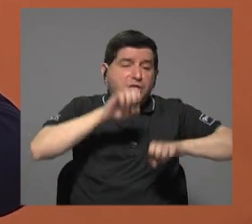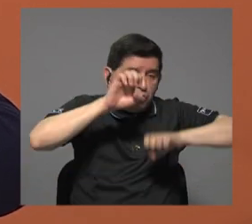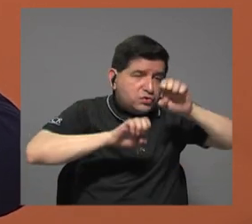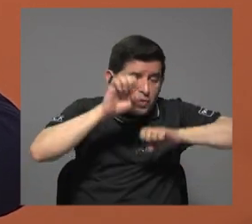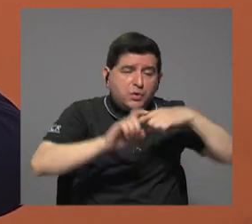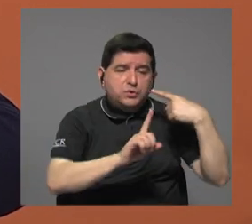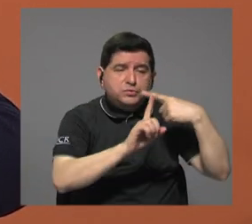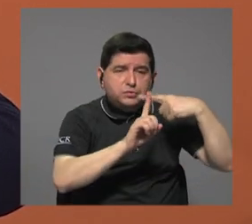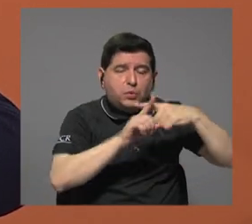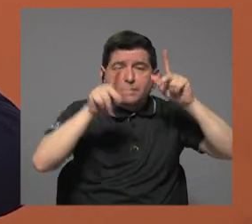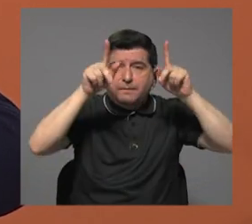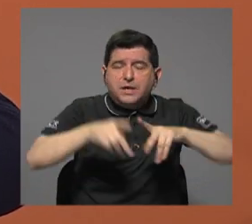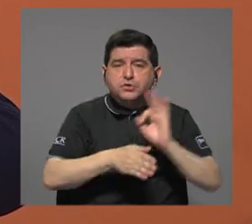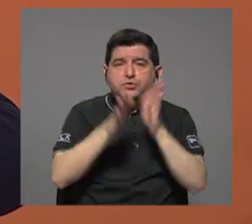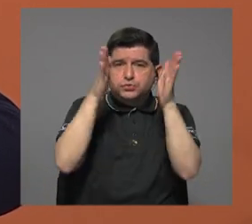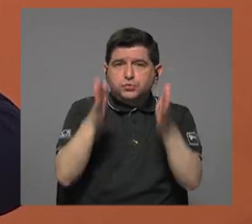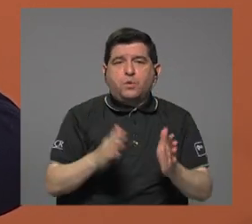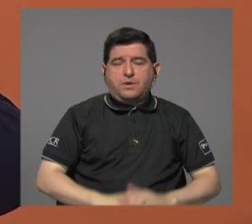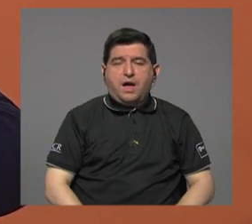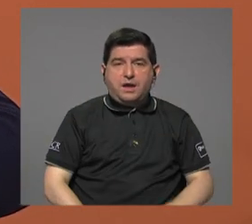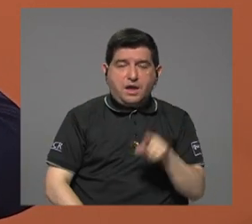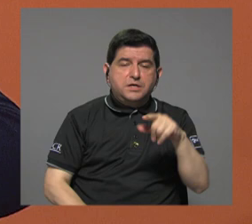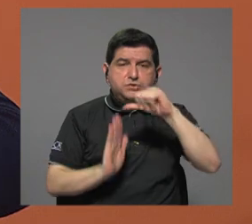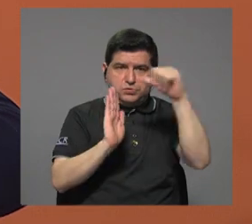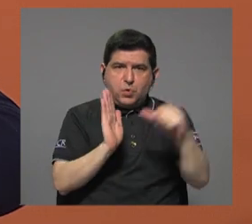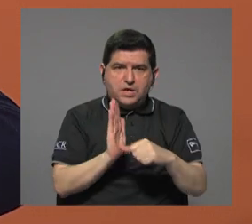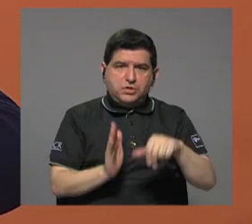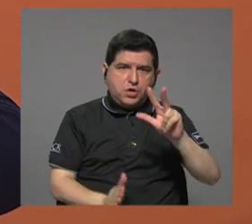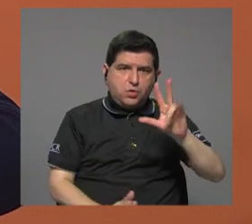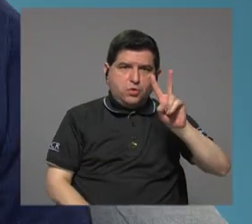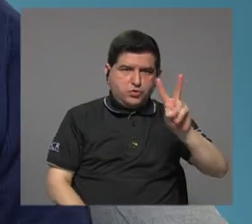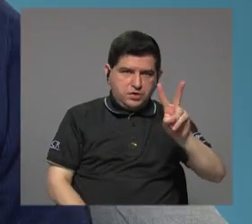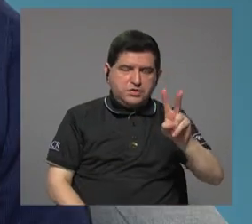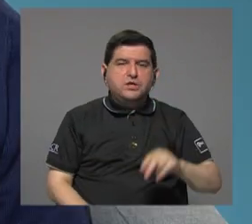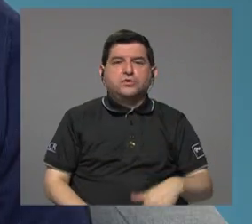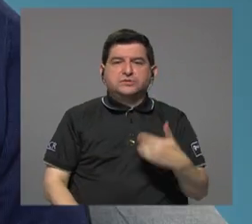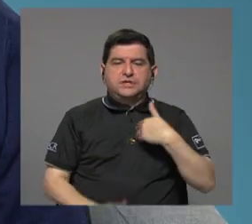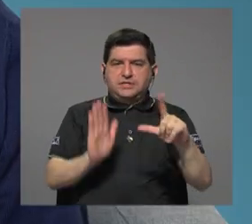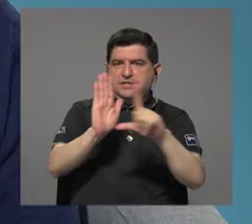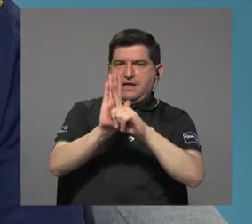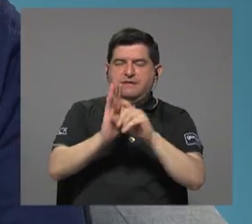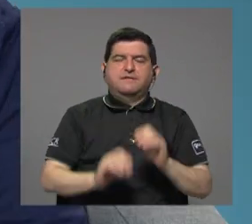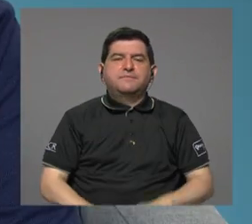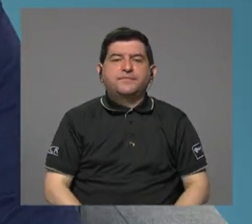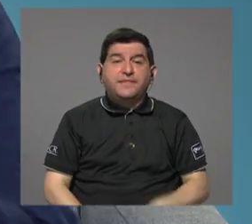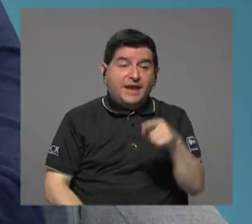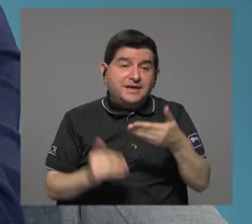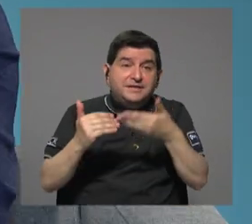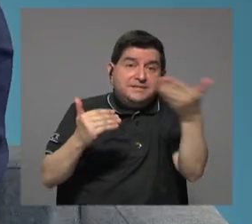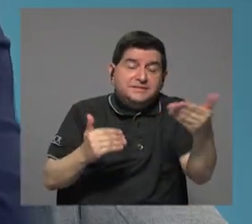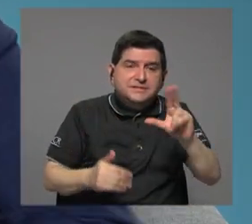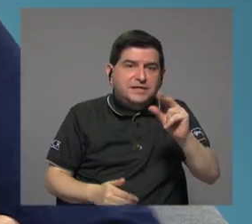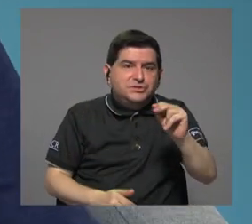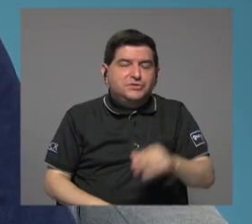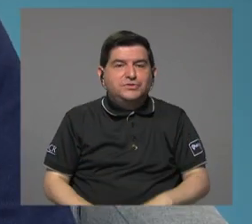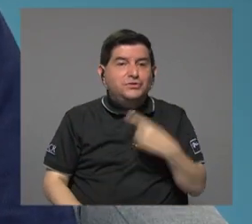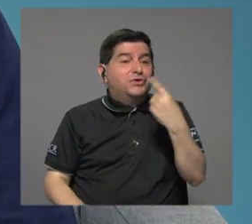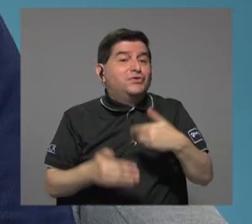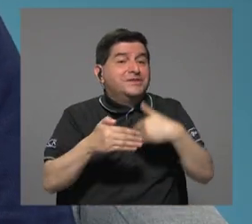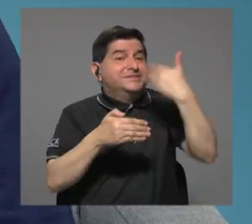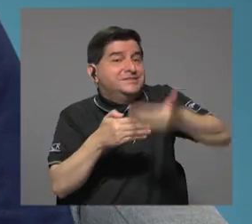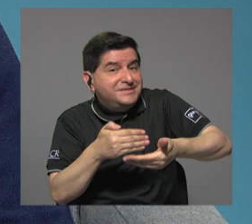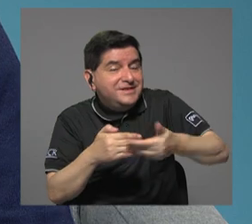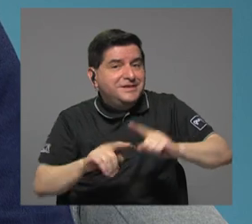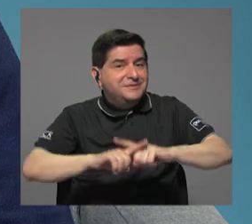positivas de la persona funcionaria y esto está en el artículo 32 de la ley y es que ese es uno de los elementos que no deberíamos adelantar pero vamos